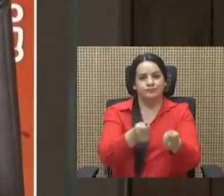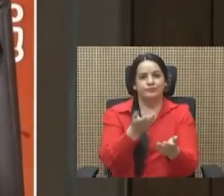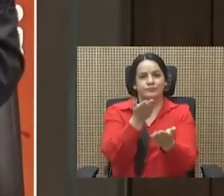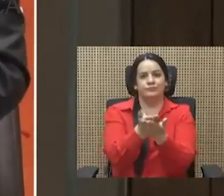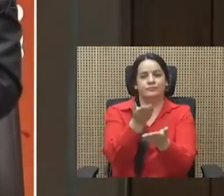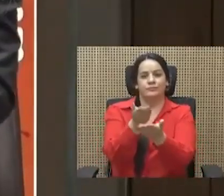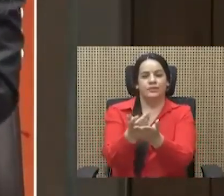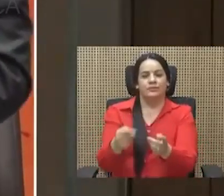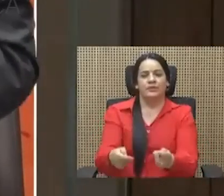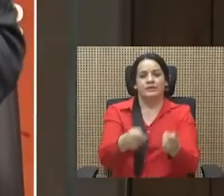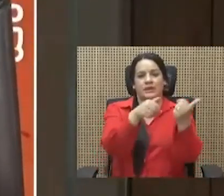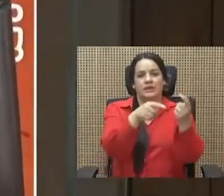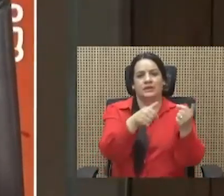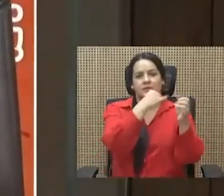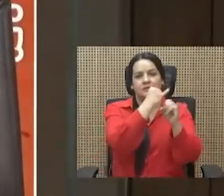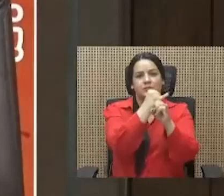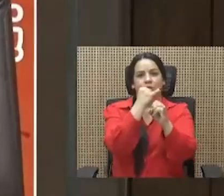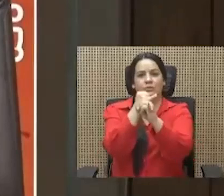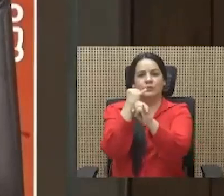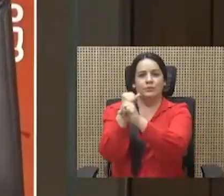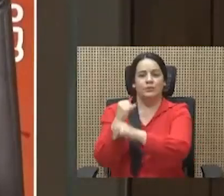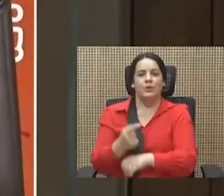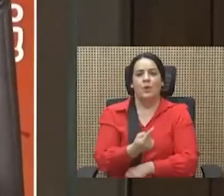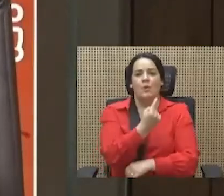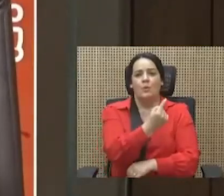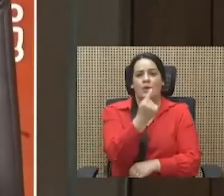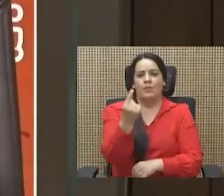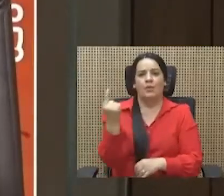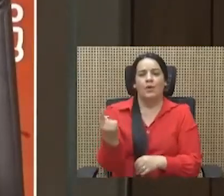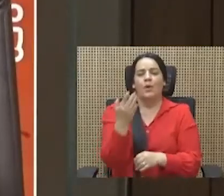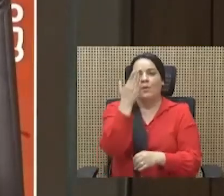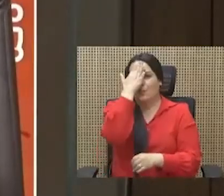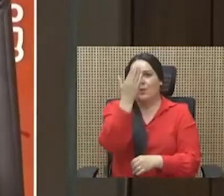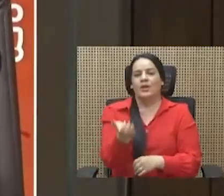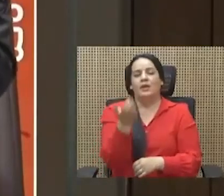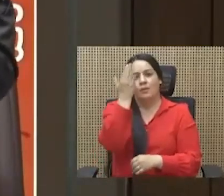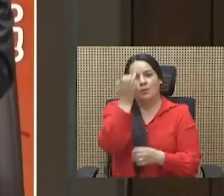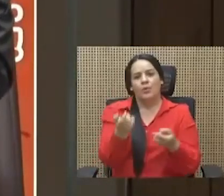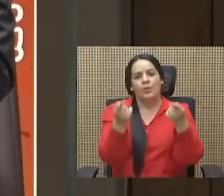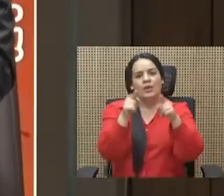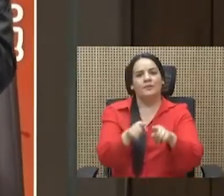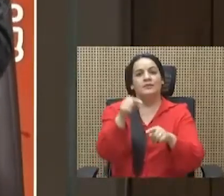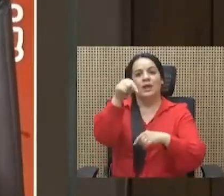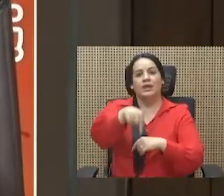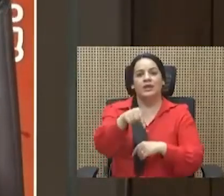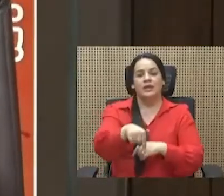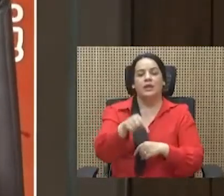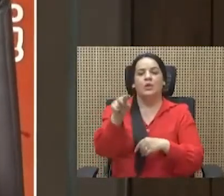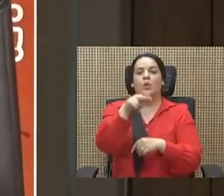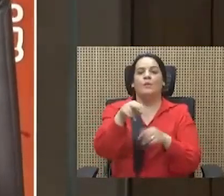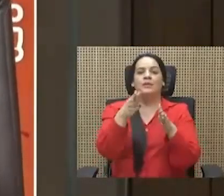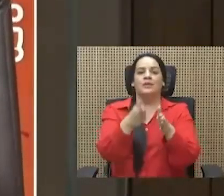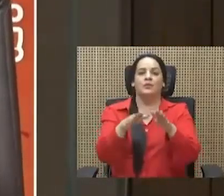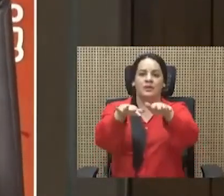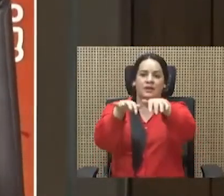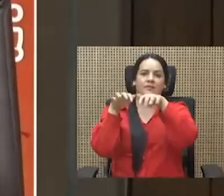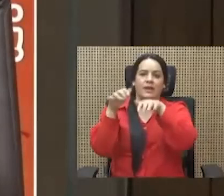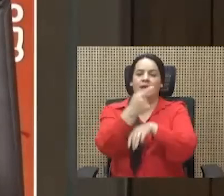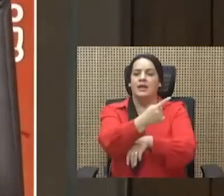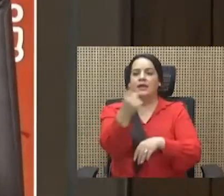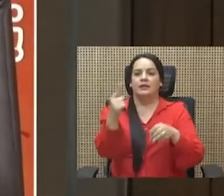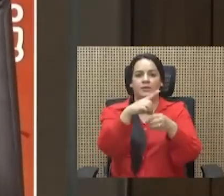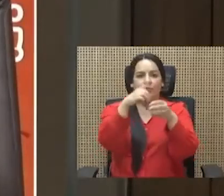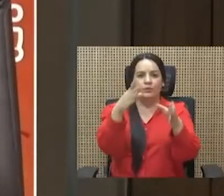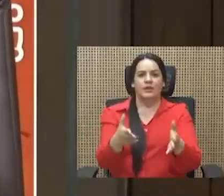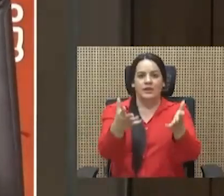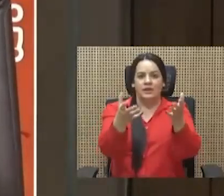¿Por qué? Por lo que ha sucedido hoy aquí, compañeros de la barra, porque cada uno de los diputados quiere presentarse ante ustedes como el